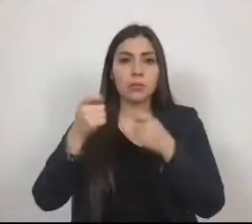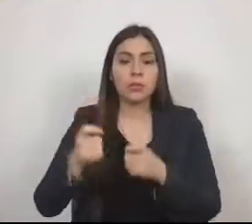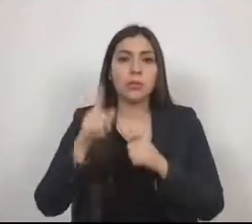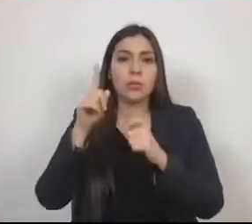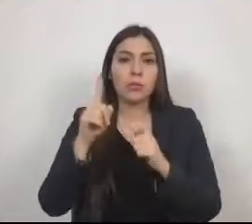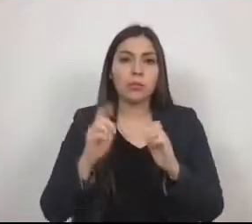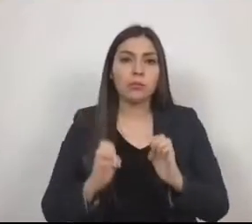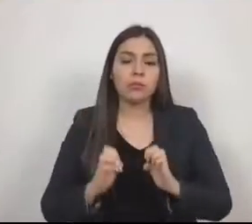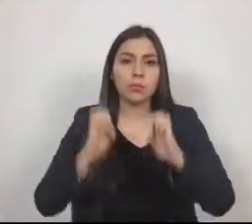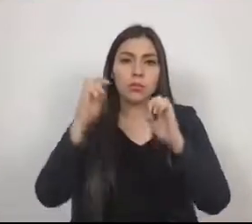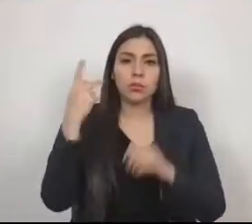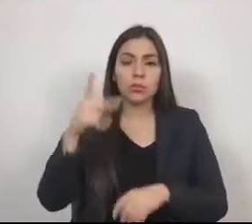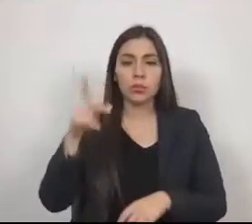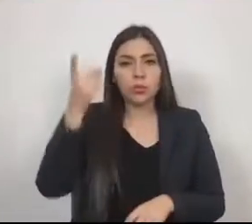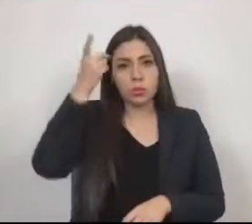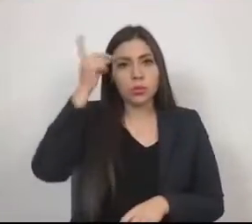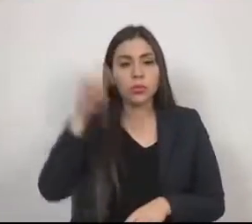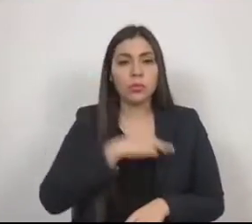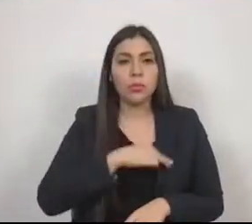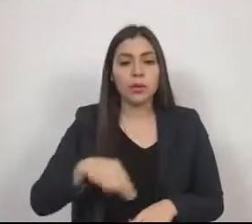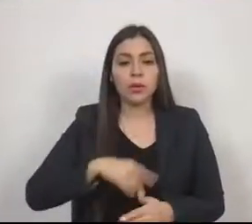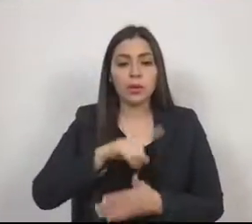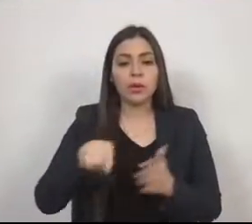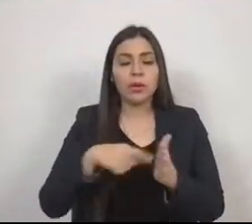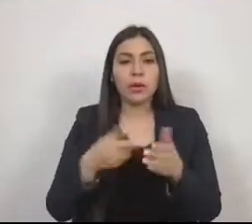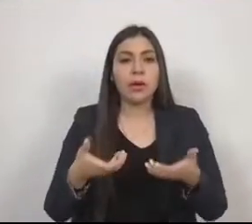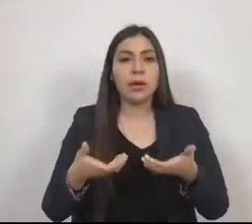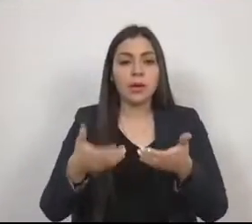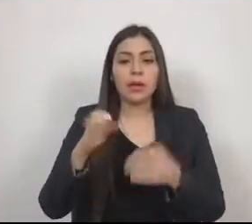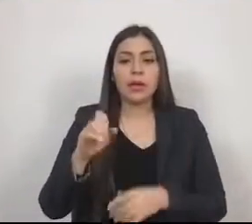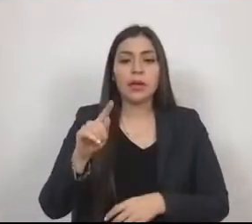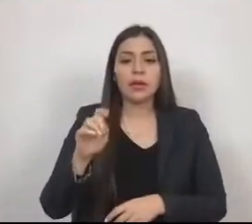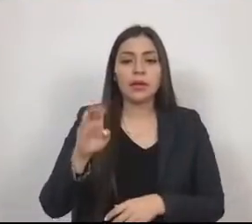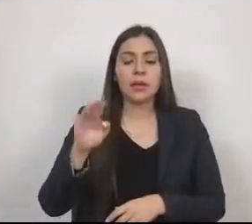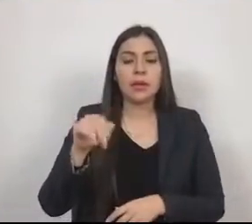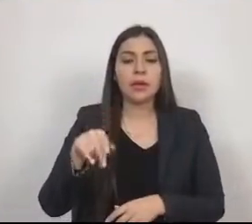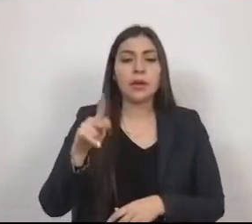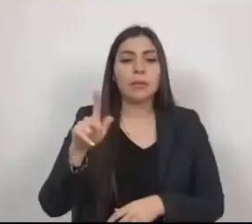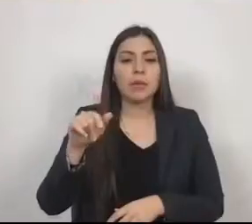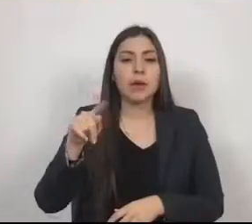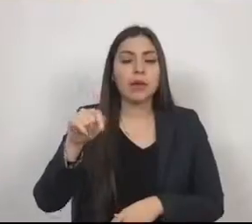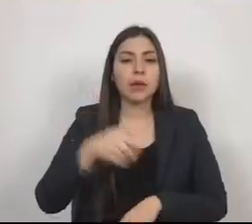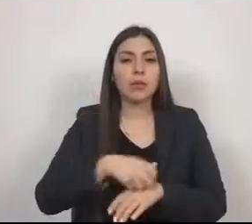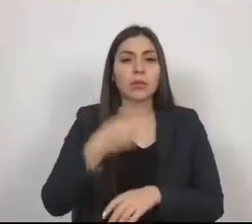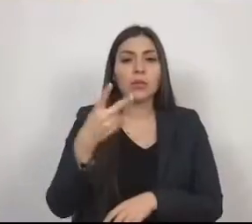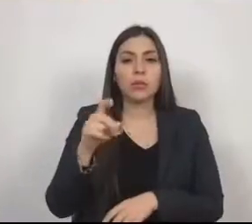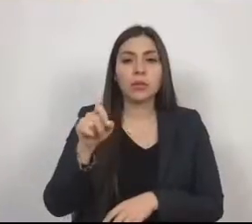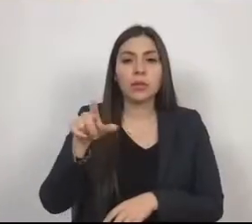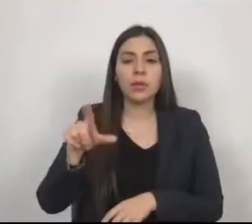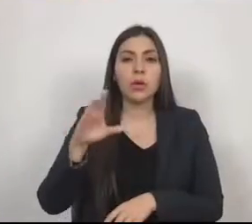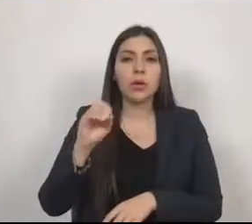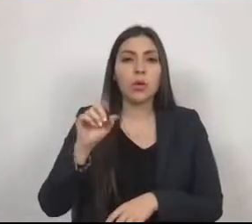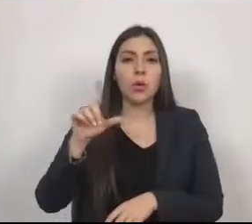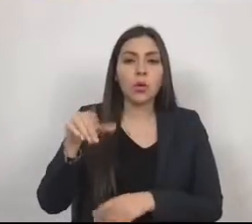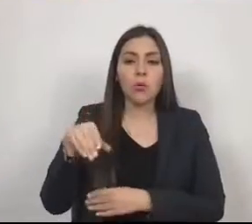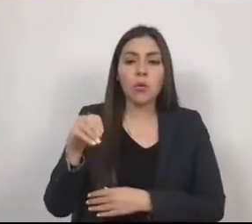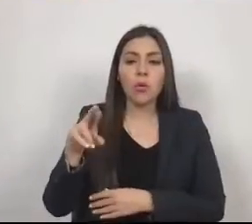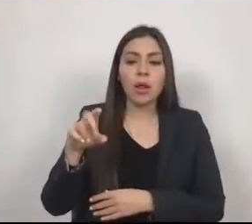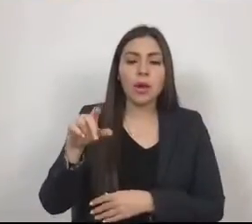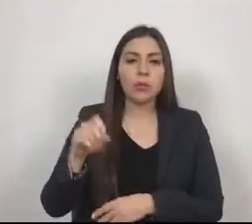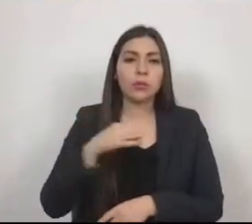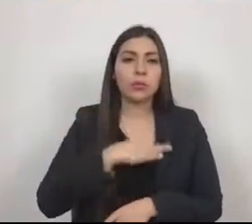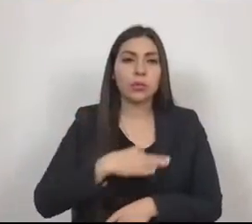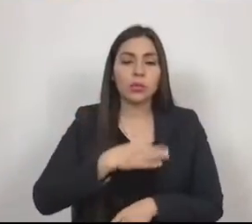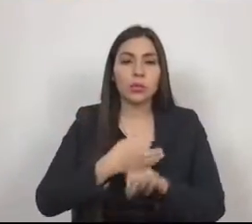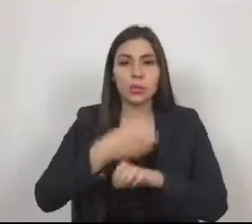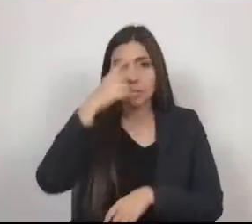propiedad municipal ubicado en la calle Esteban Plata, número 227, Colonia Morelos, Toluca, Estado de México, con una